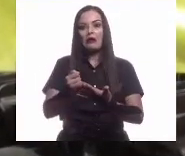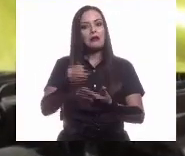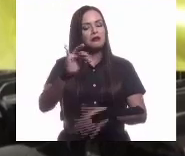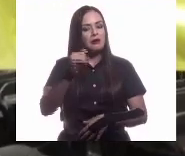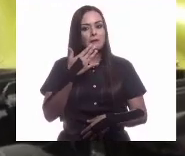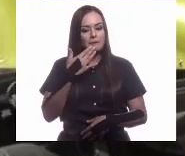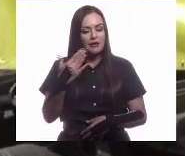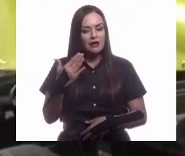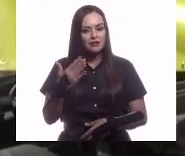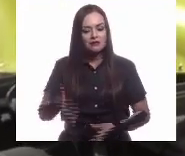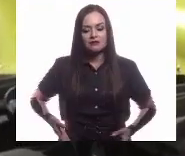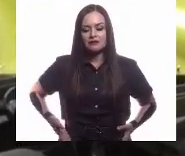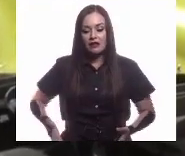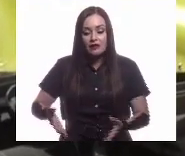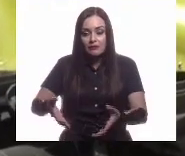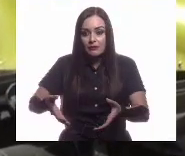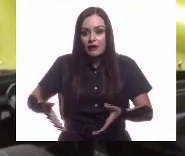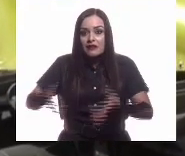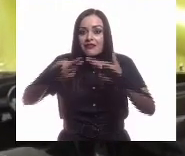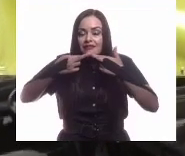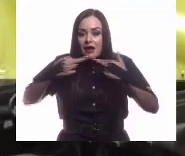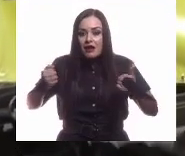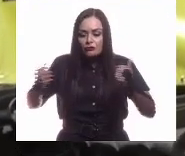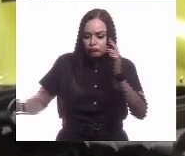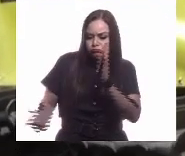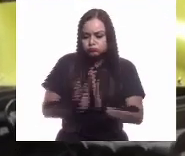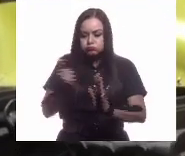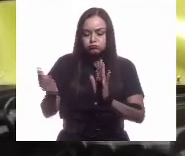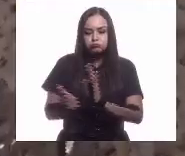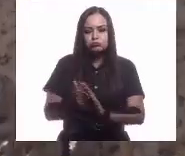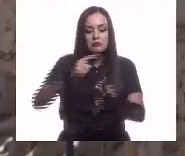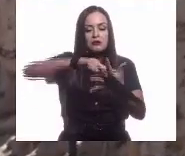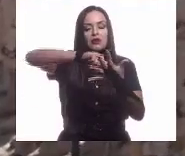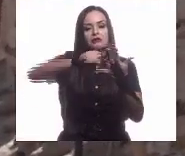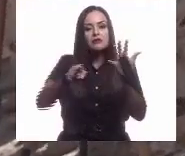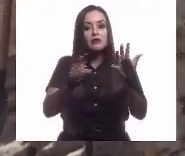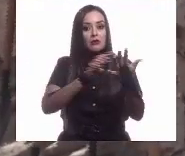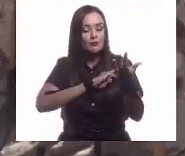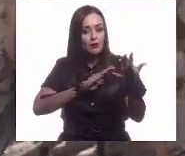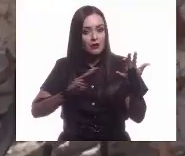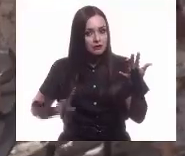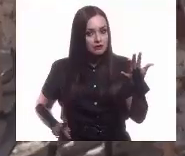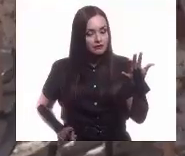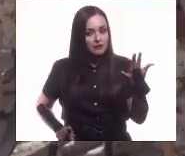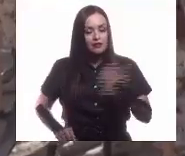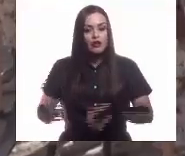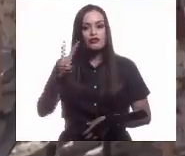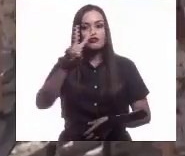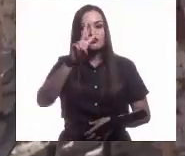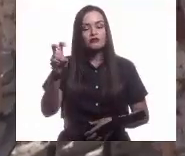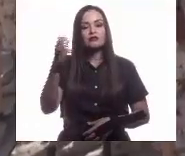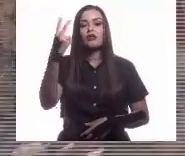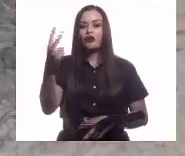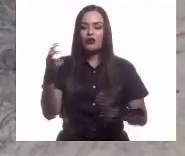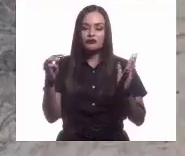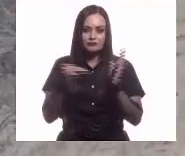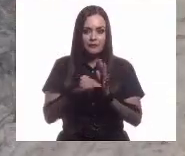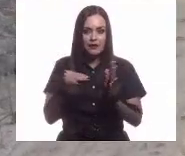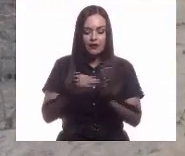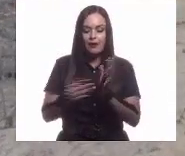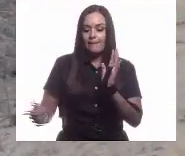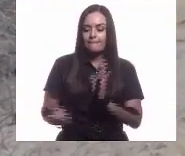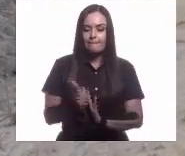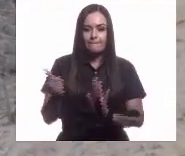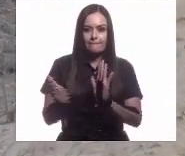de rehabilitación de caminos rurales en los 5 municipios. Con una inversión de 202 millones, rehabilitamos más